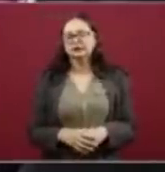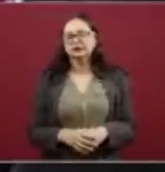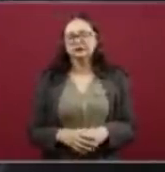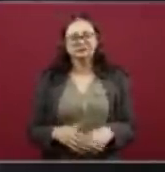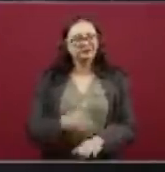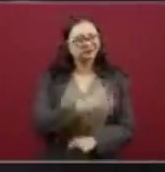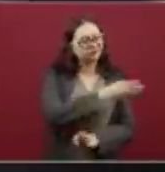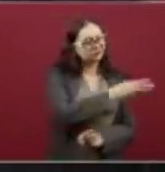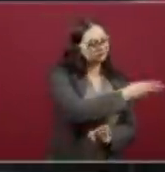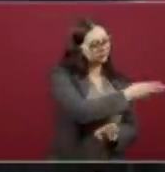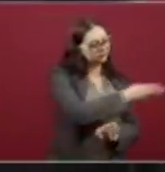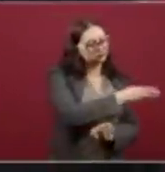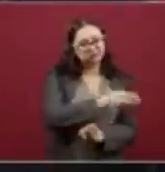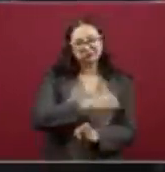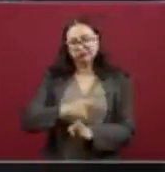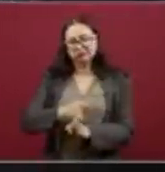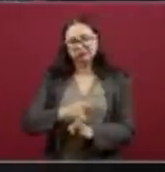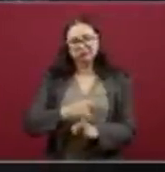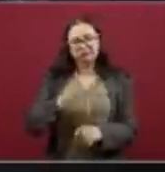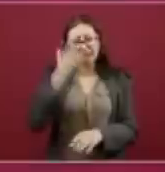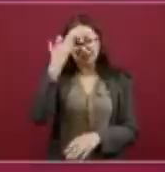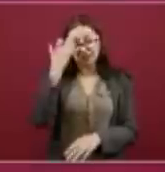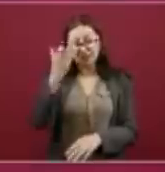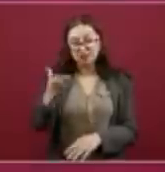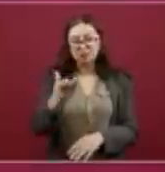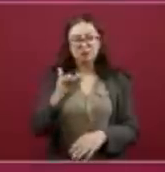prevaleció durante el periodo neoliberal, ¿sí?